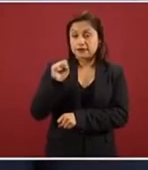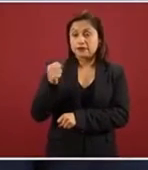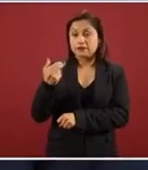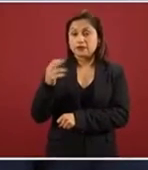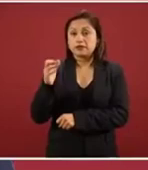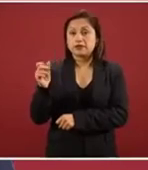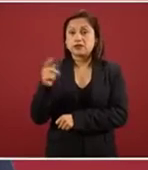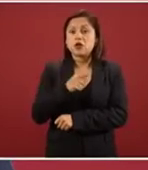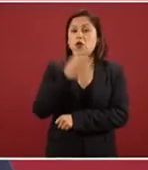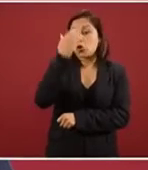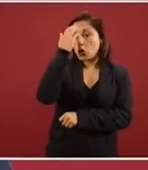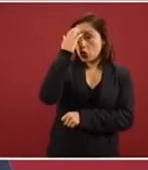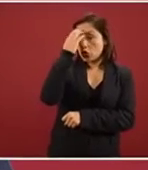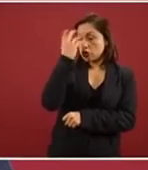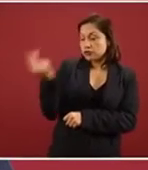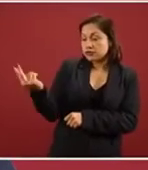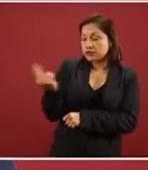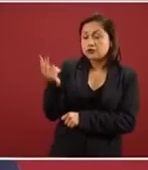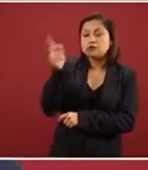profesionales.